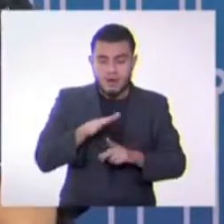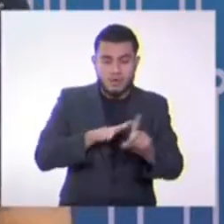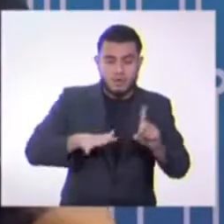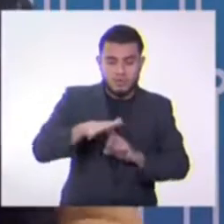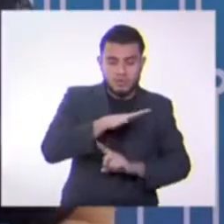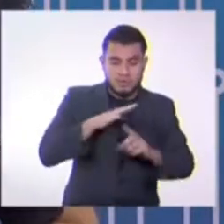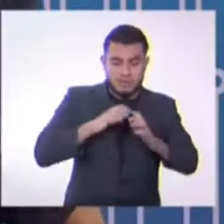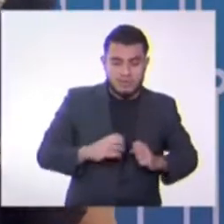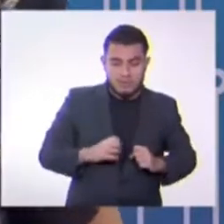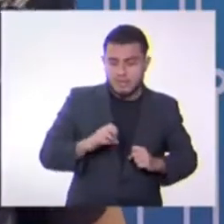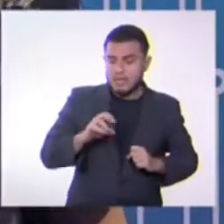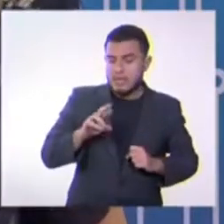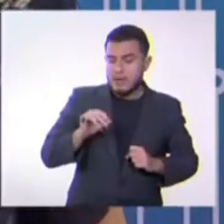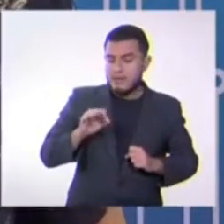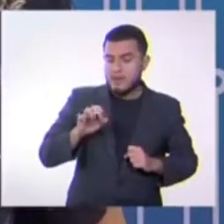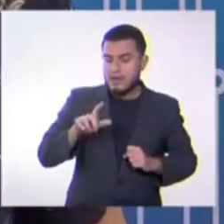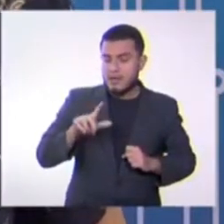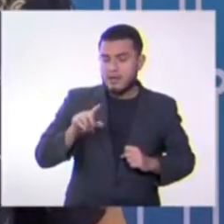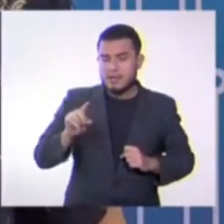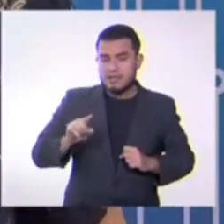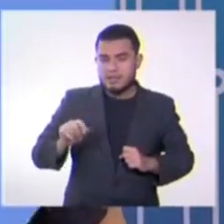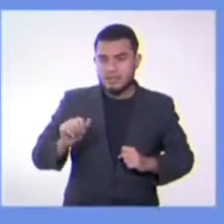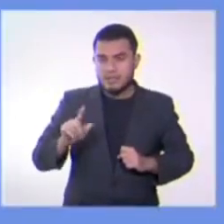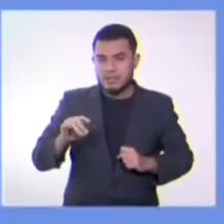de Rafael Saldívar. Muy bien, veamos.